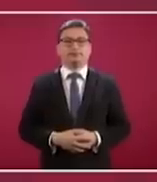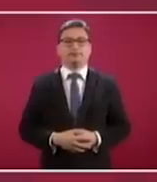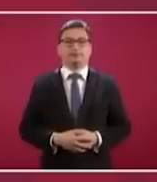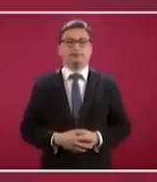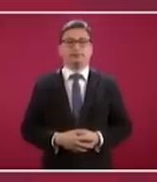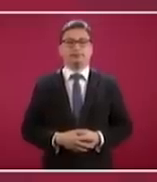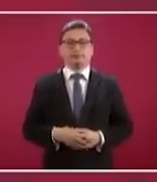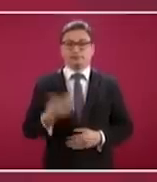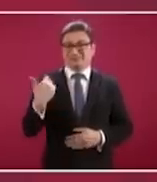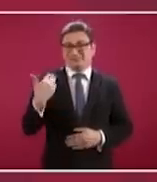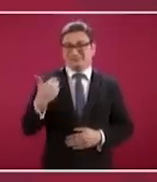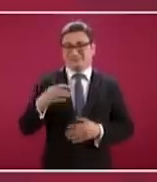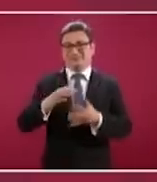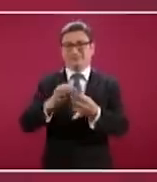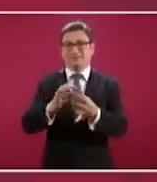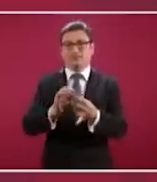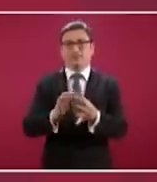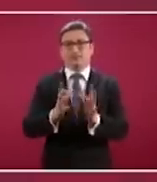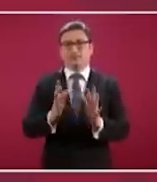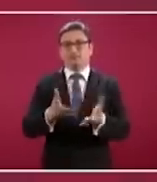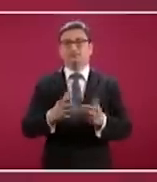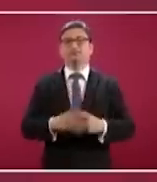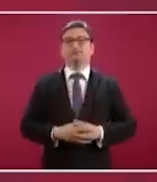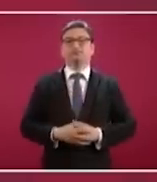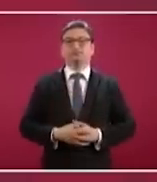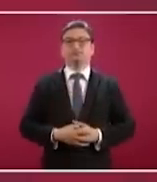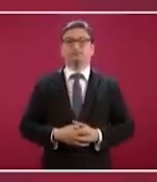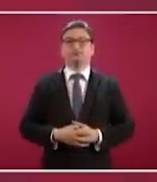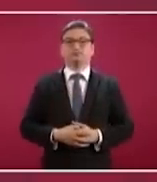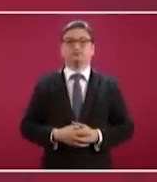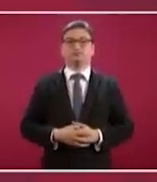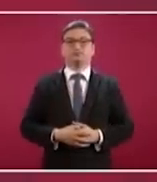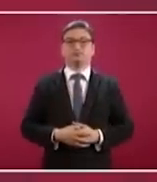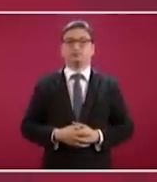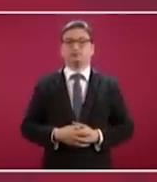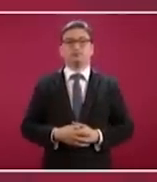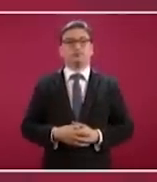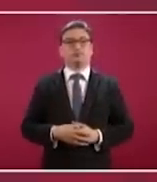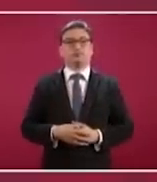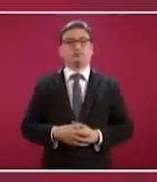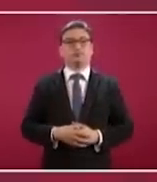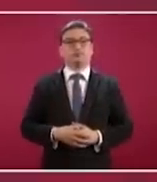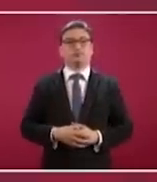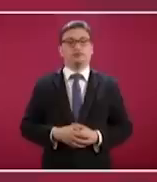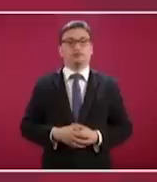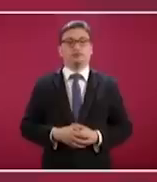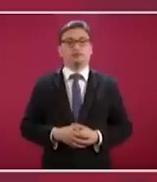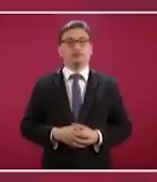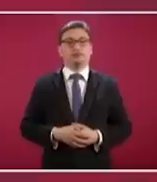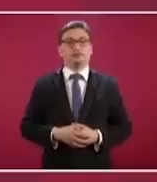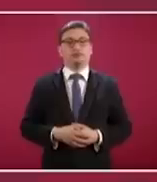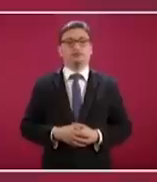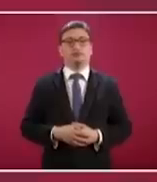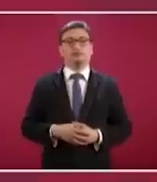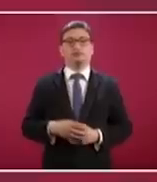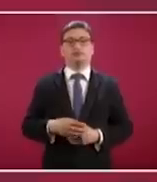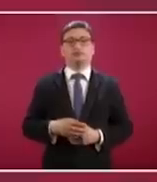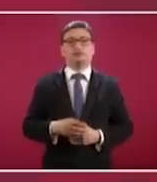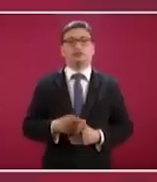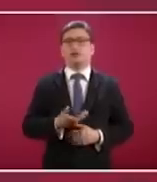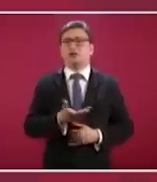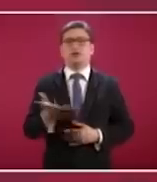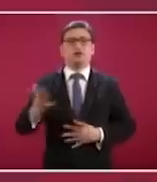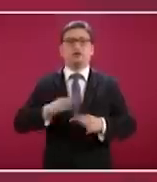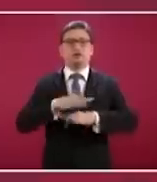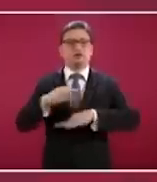lo que acabamos aquí de mencionar, el que se pueda garantizar la libre